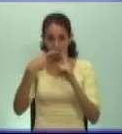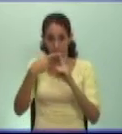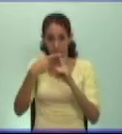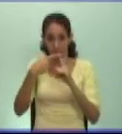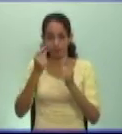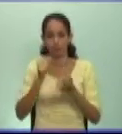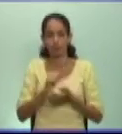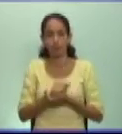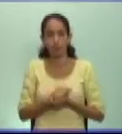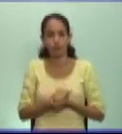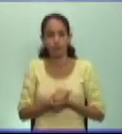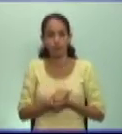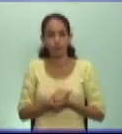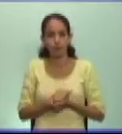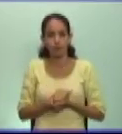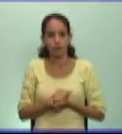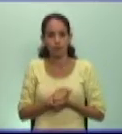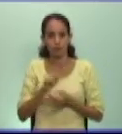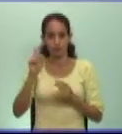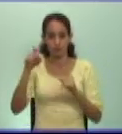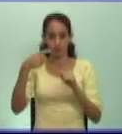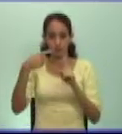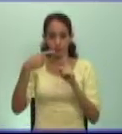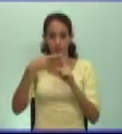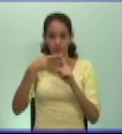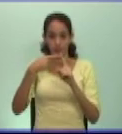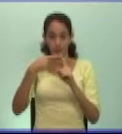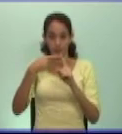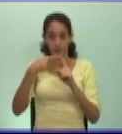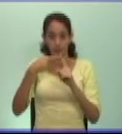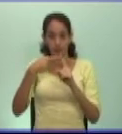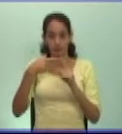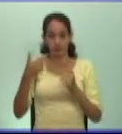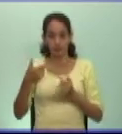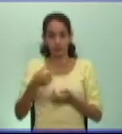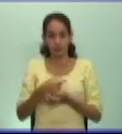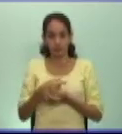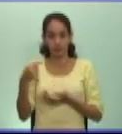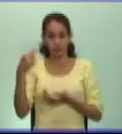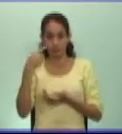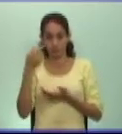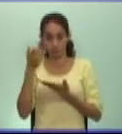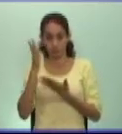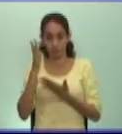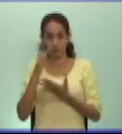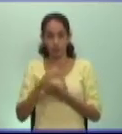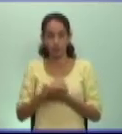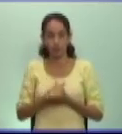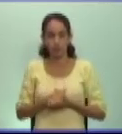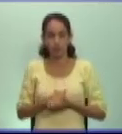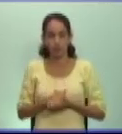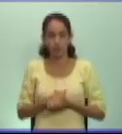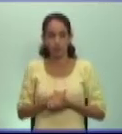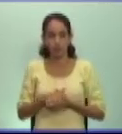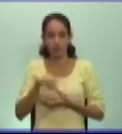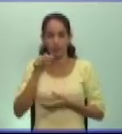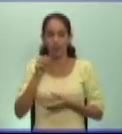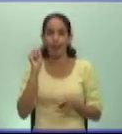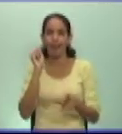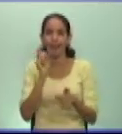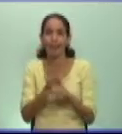lo primero que vimos, la estrategia desarrollista que se da en todo este periodo. Se plantea un despegue